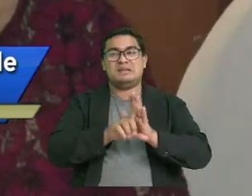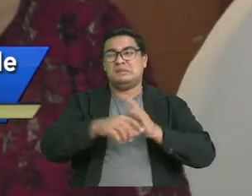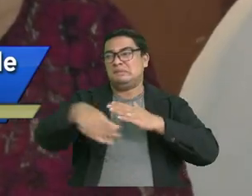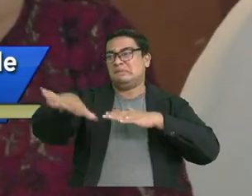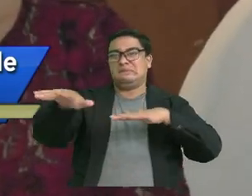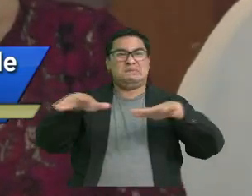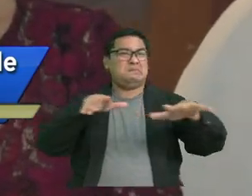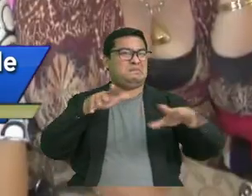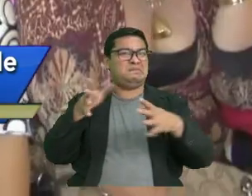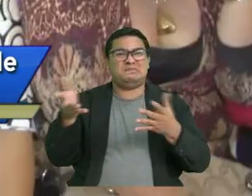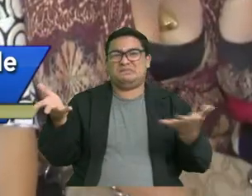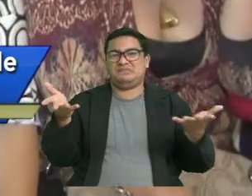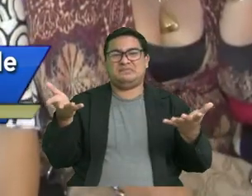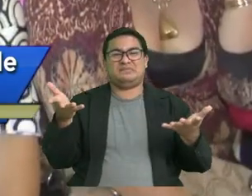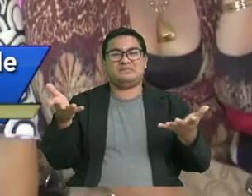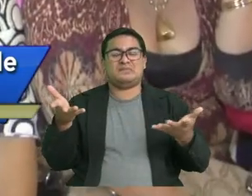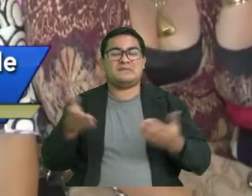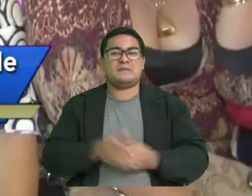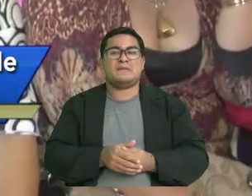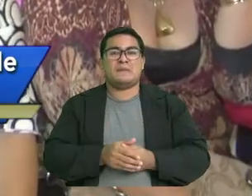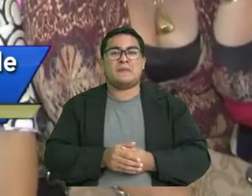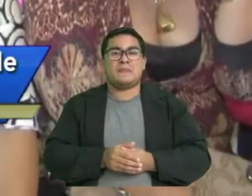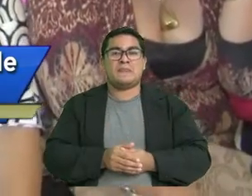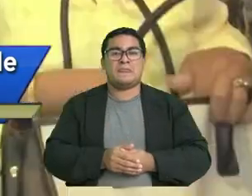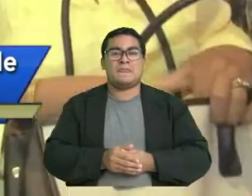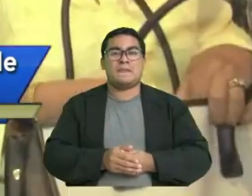dispersas y los enfoques eran,